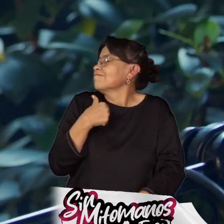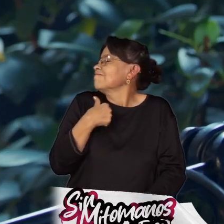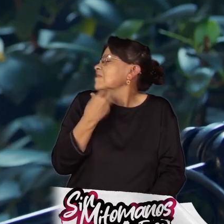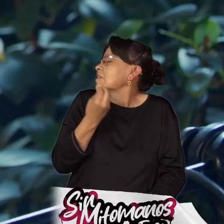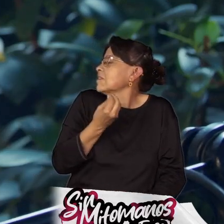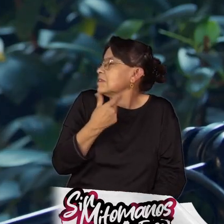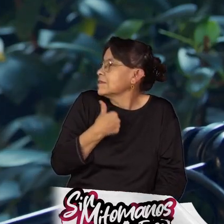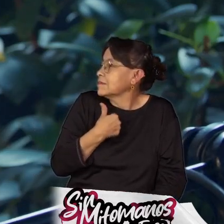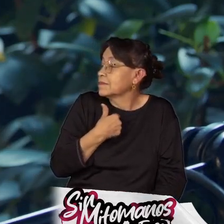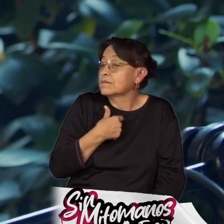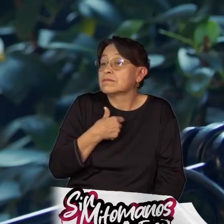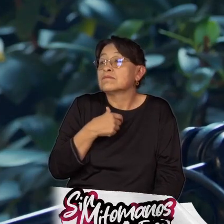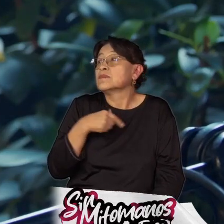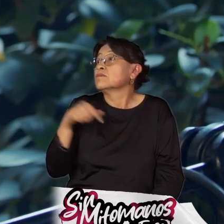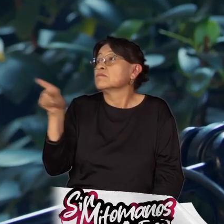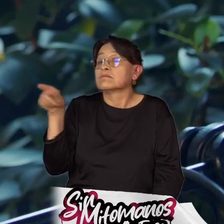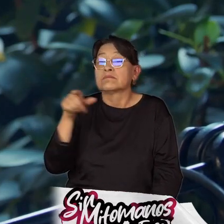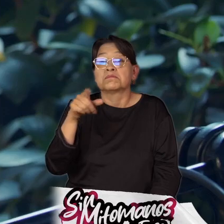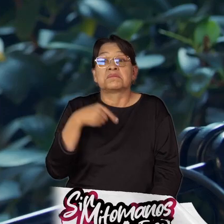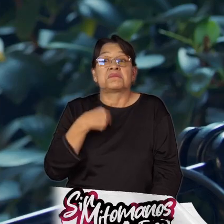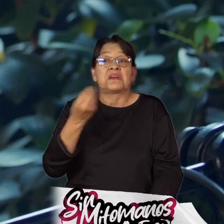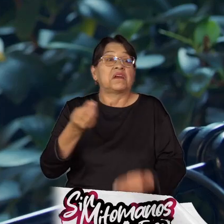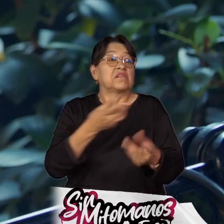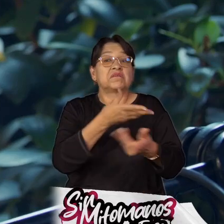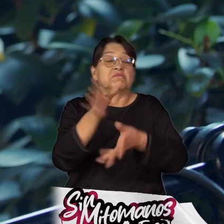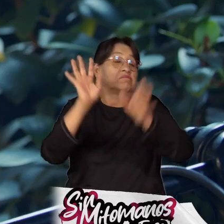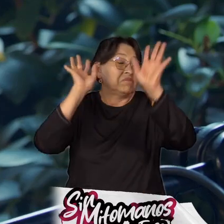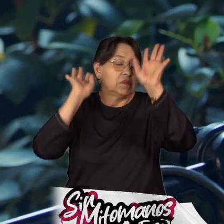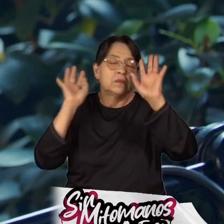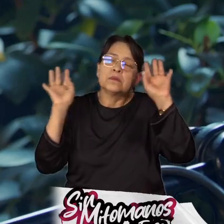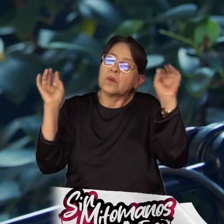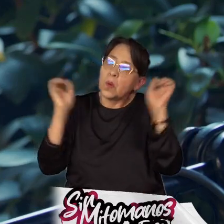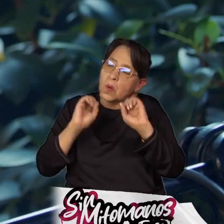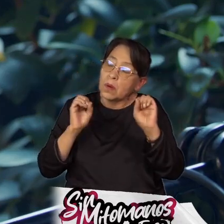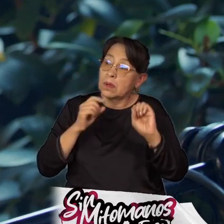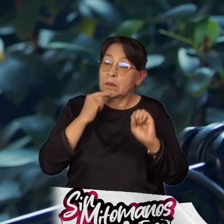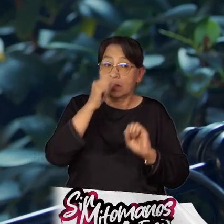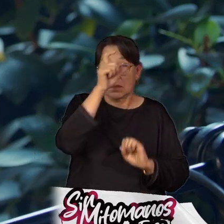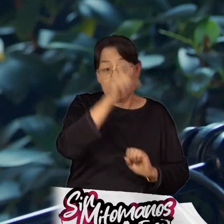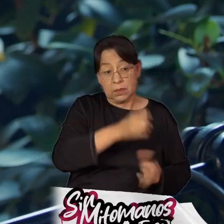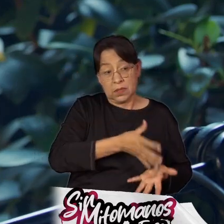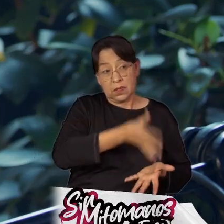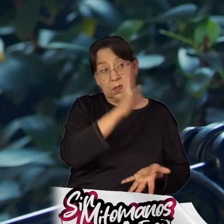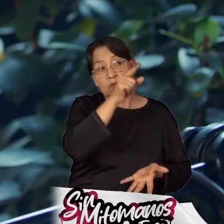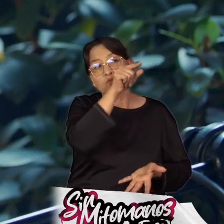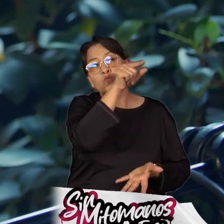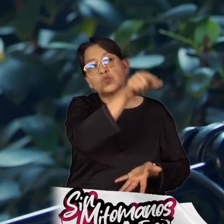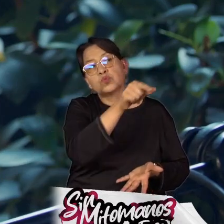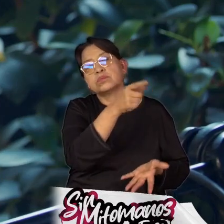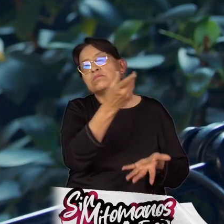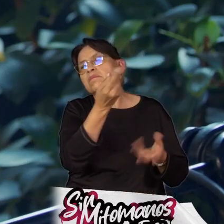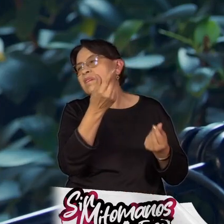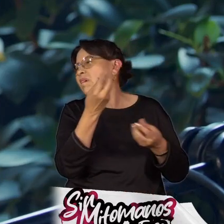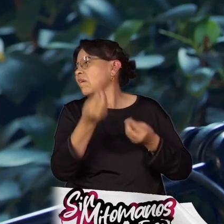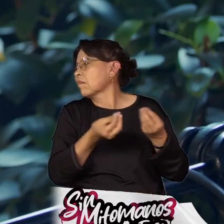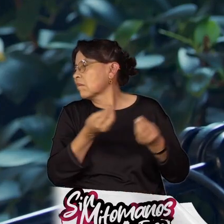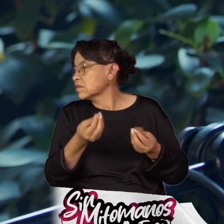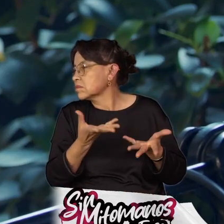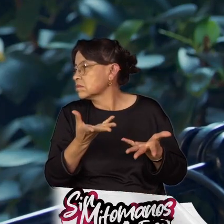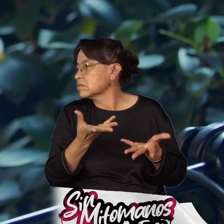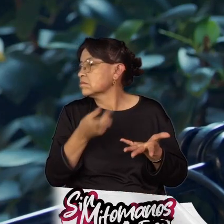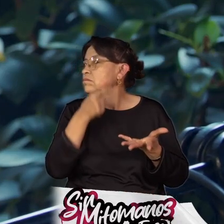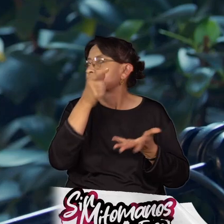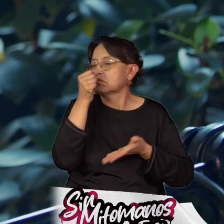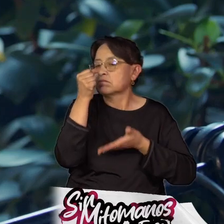importan? Y que mire cada cual qué hace con lo que tiene o con lo que no tiene. ¿O es rico? Entonces, ¿qué hace con sus